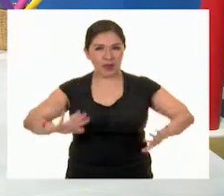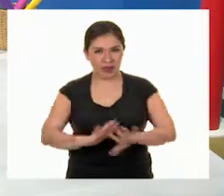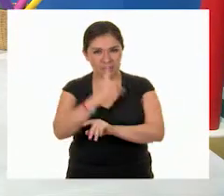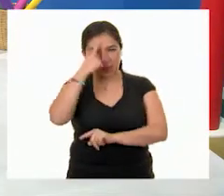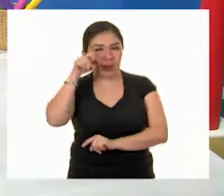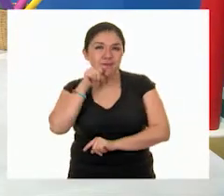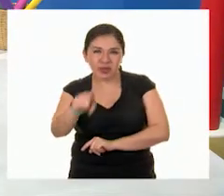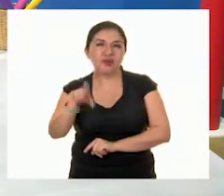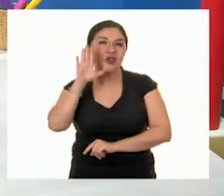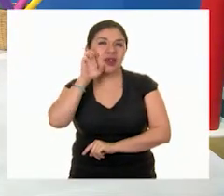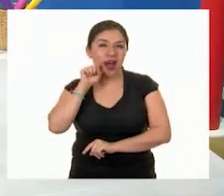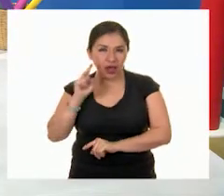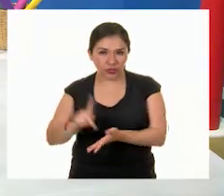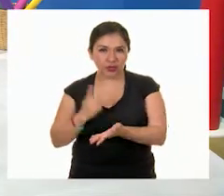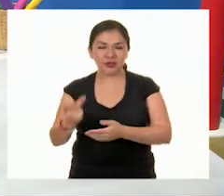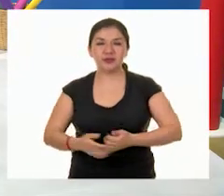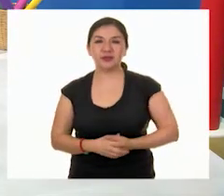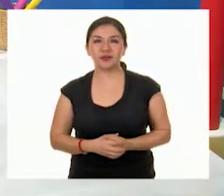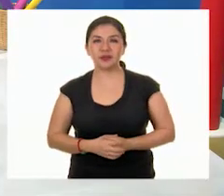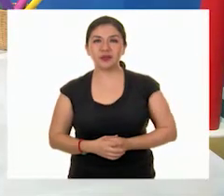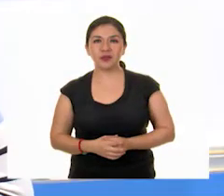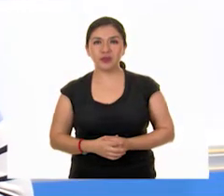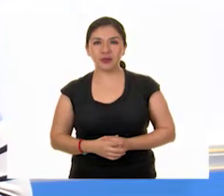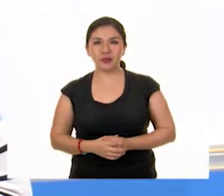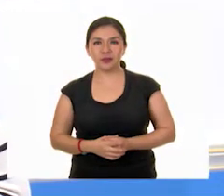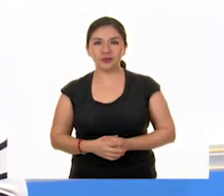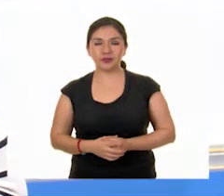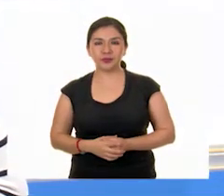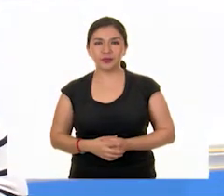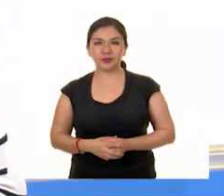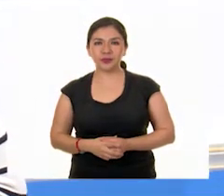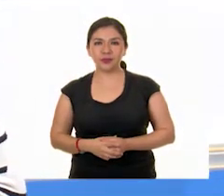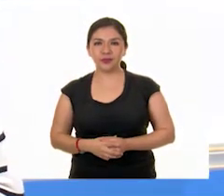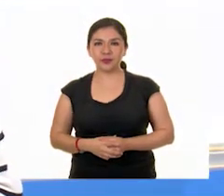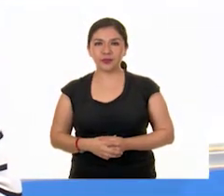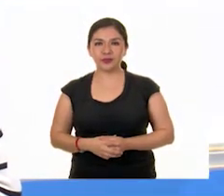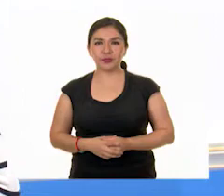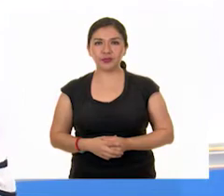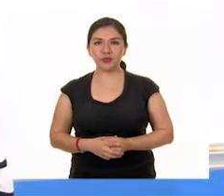naranja otra vez. Y le ponemos aquí naranja.